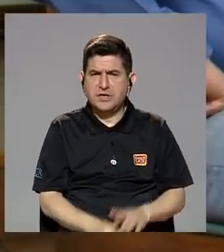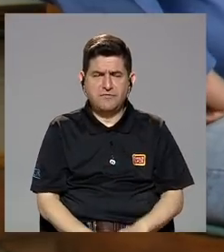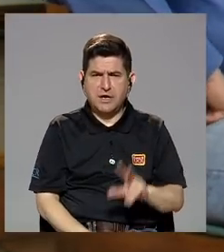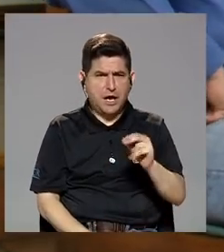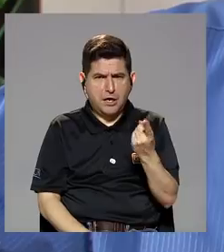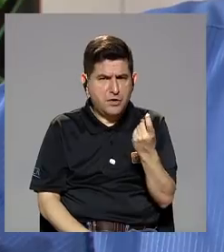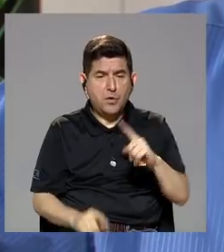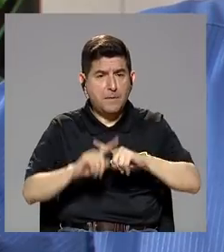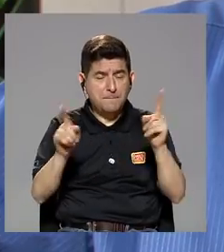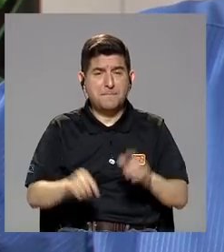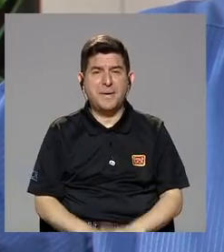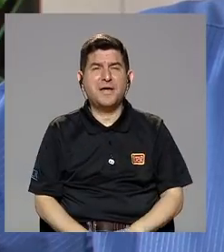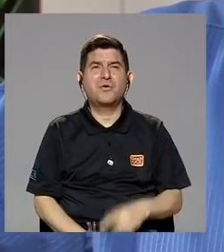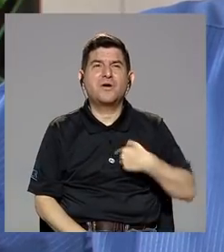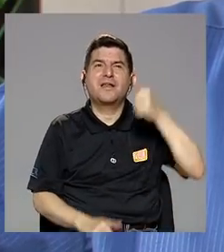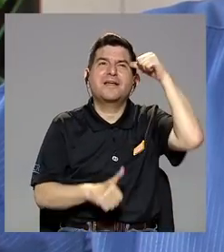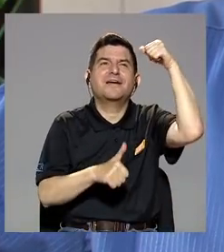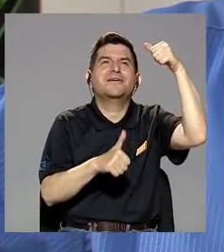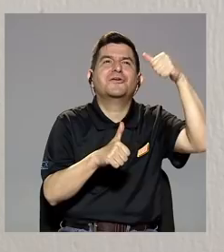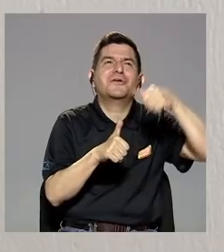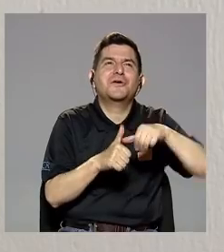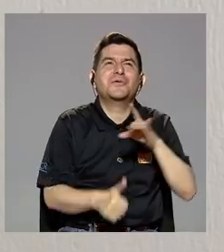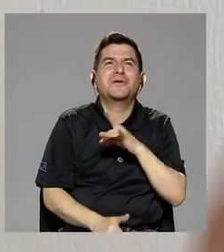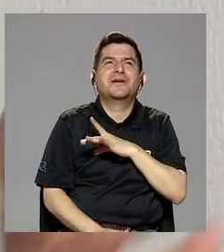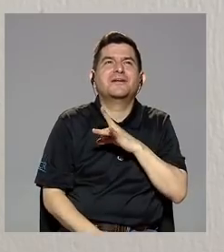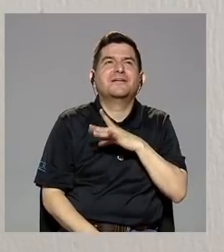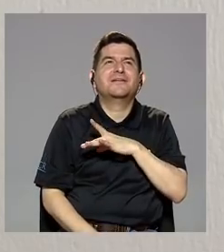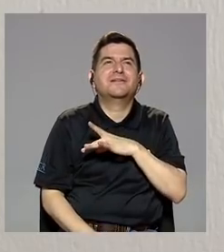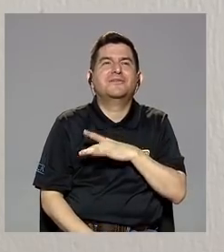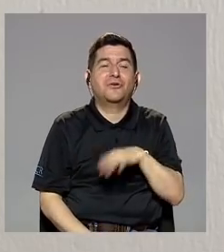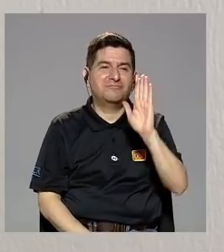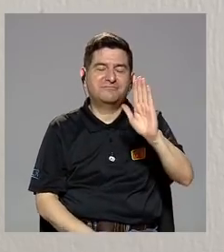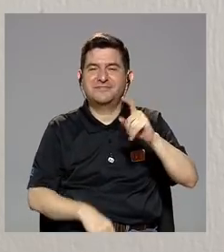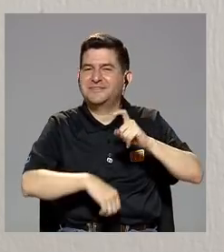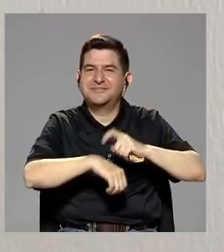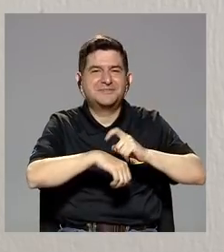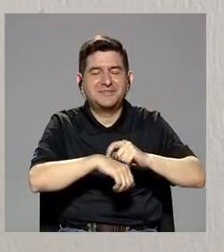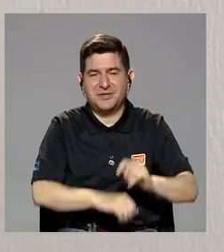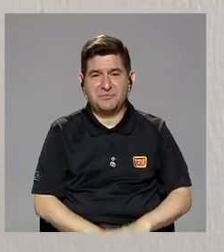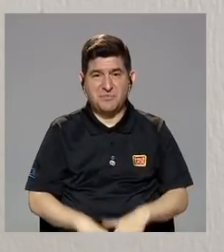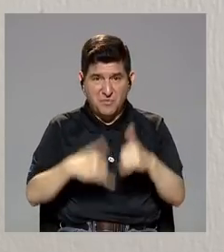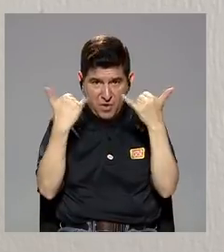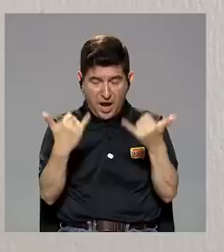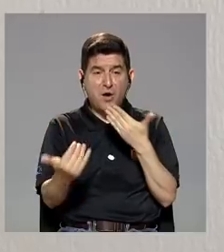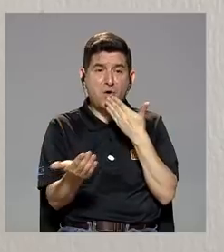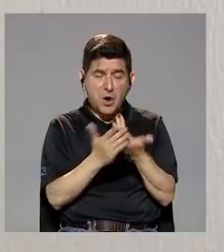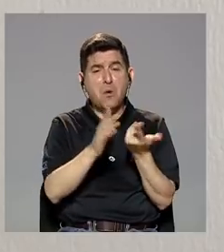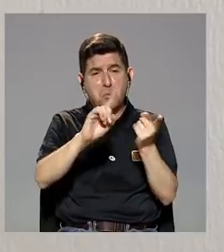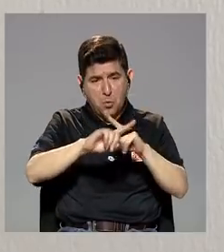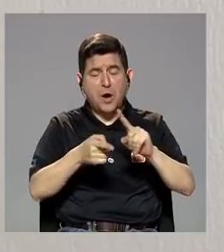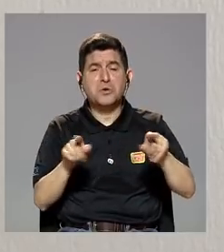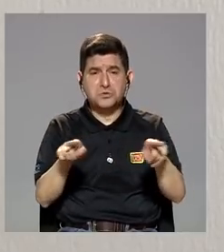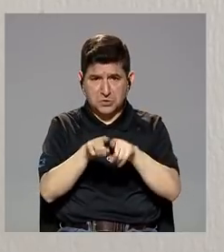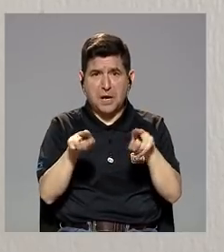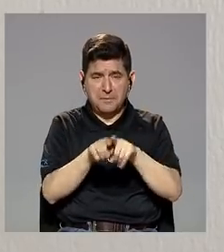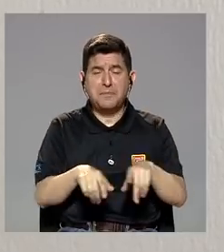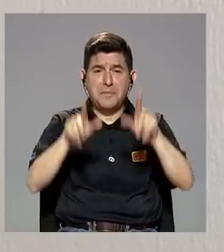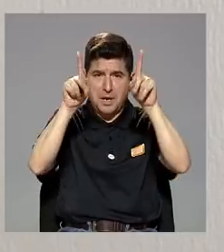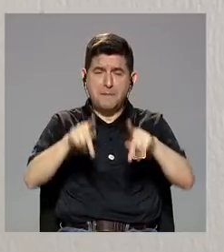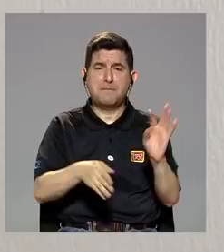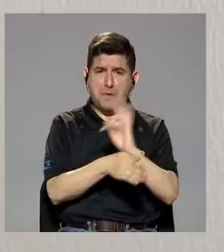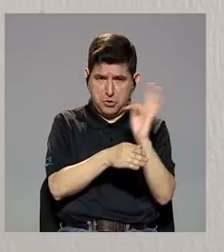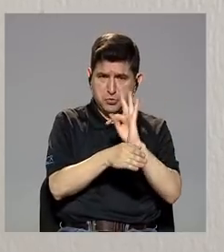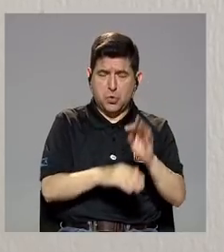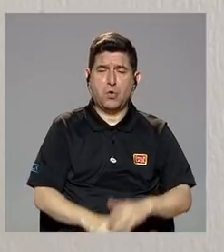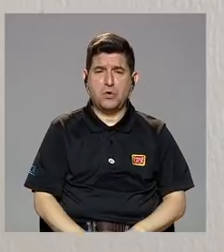pero el que me viene a la mente son de esa época ahora sí tengo muy buenos amigos también sobre todo gente de